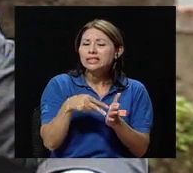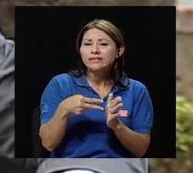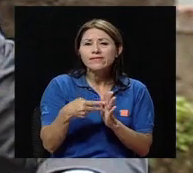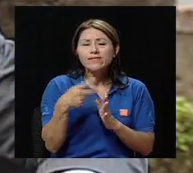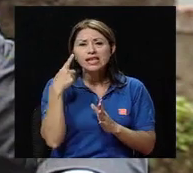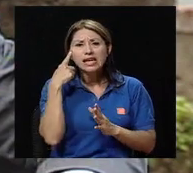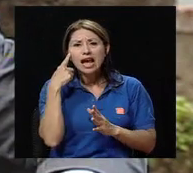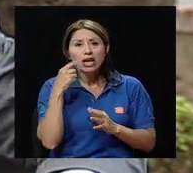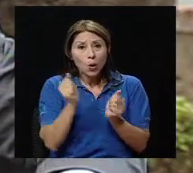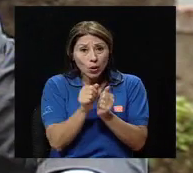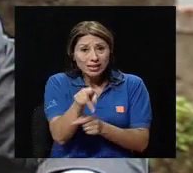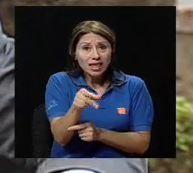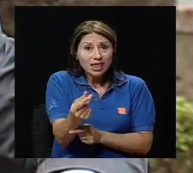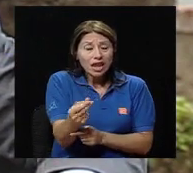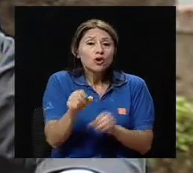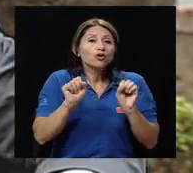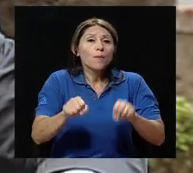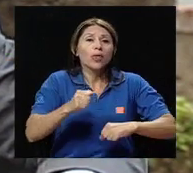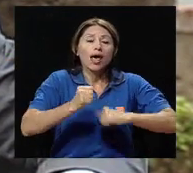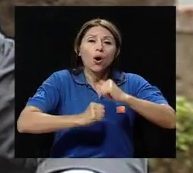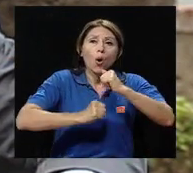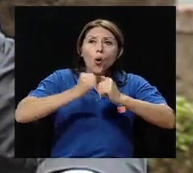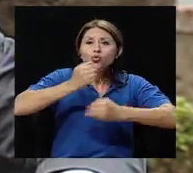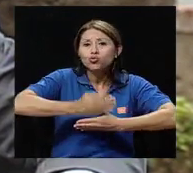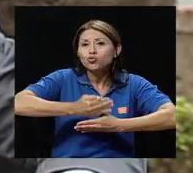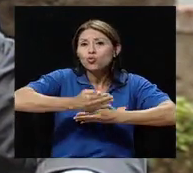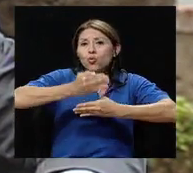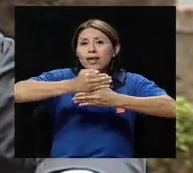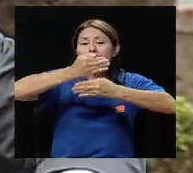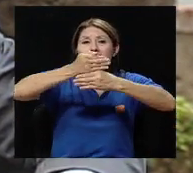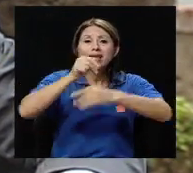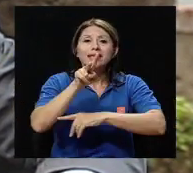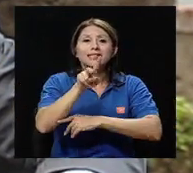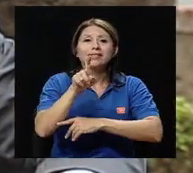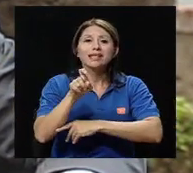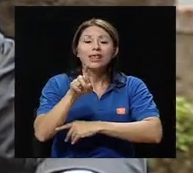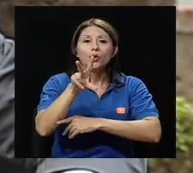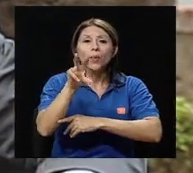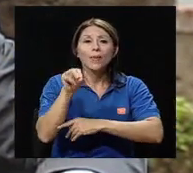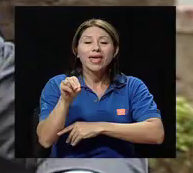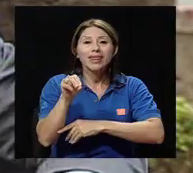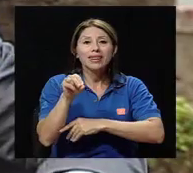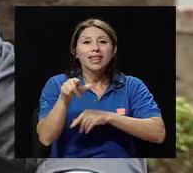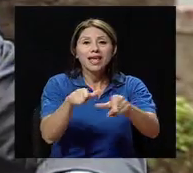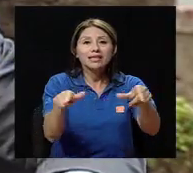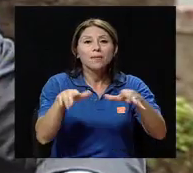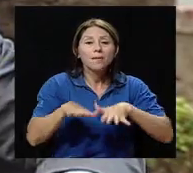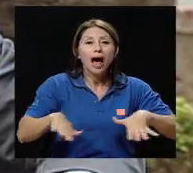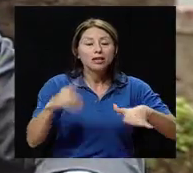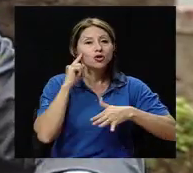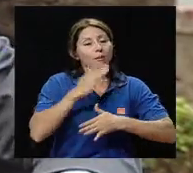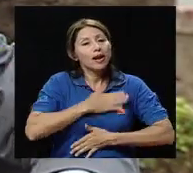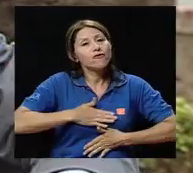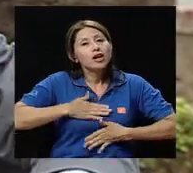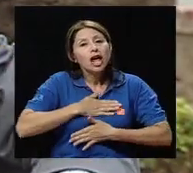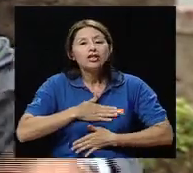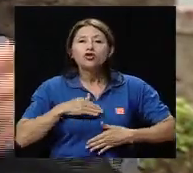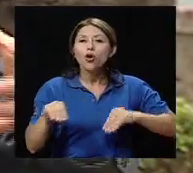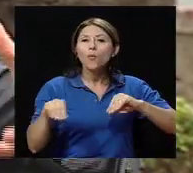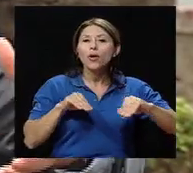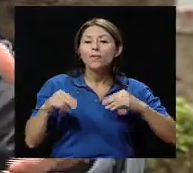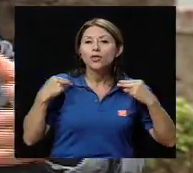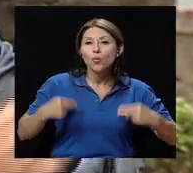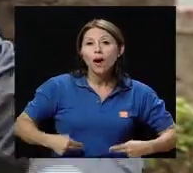pudo haberse construido más o menos 120 espacios para recreación y movimiento humano, 600